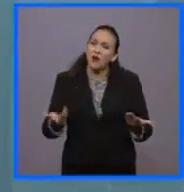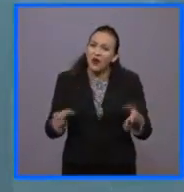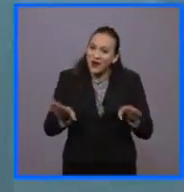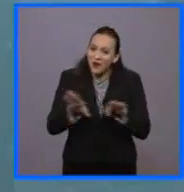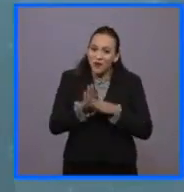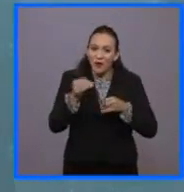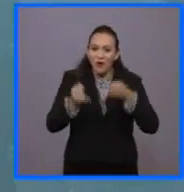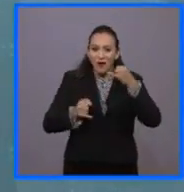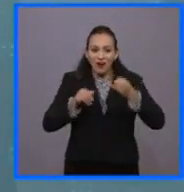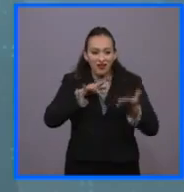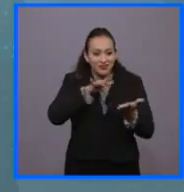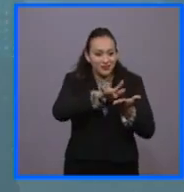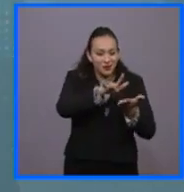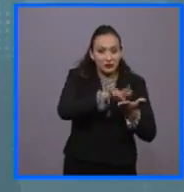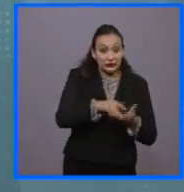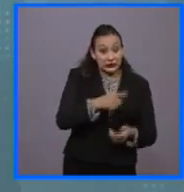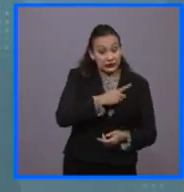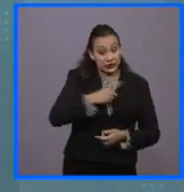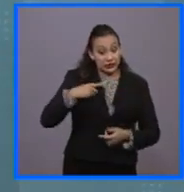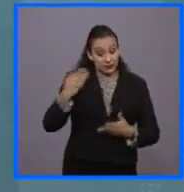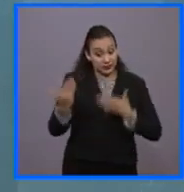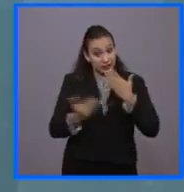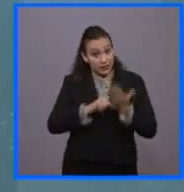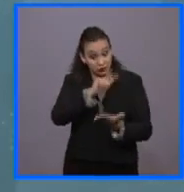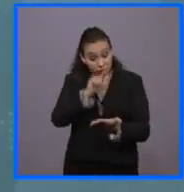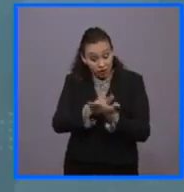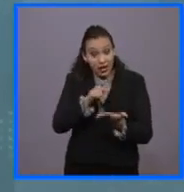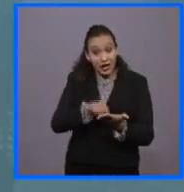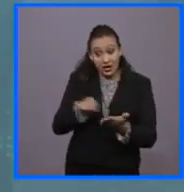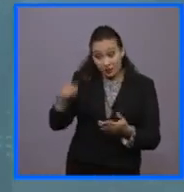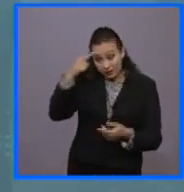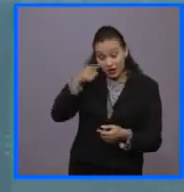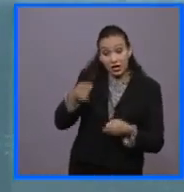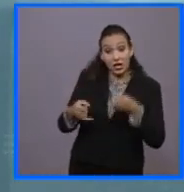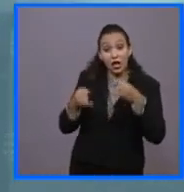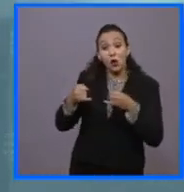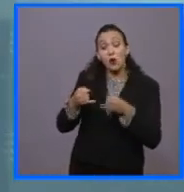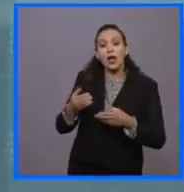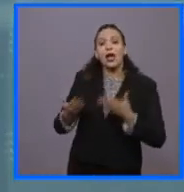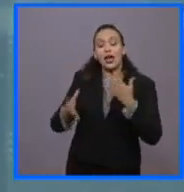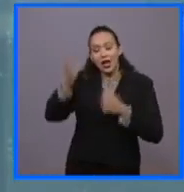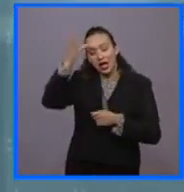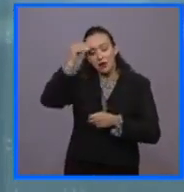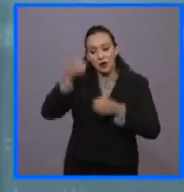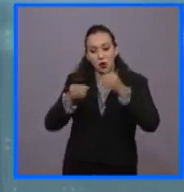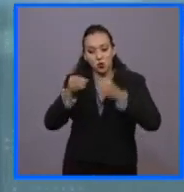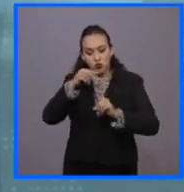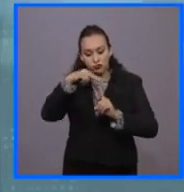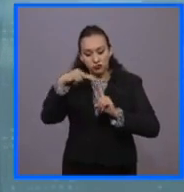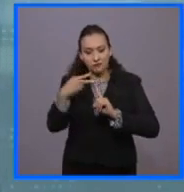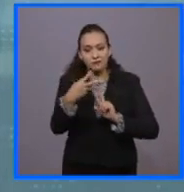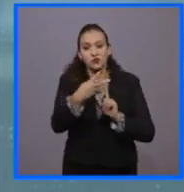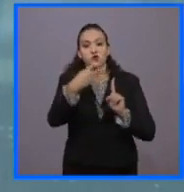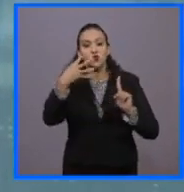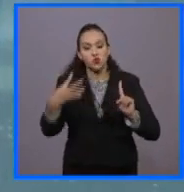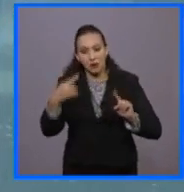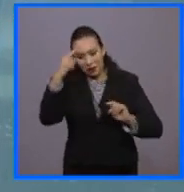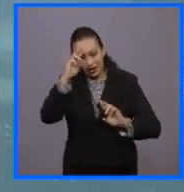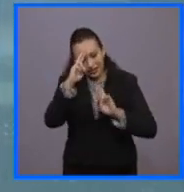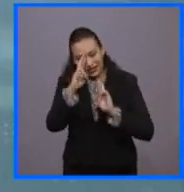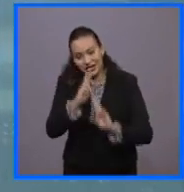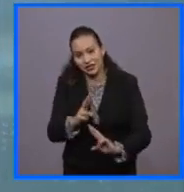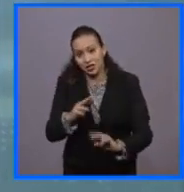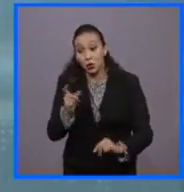el país deben estudiar el protocolo para juzgar con perspectiva de orientación sexual, identidad y expresión de género y